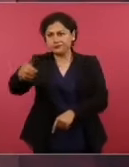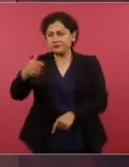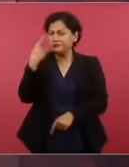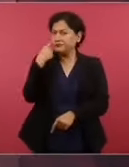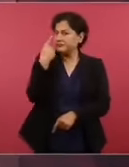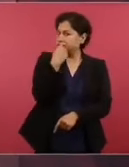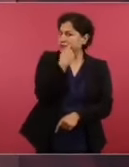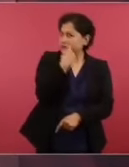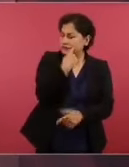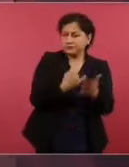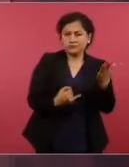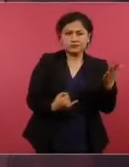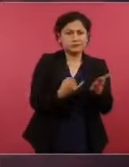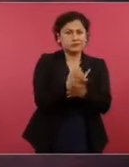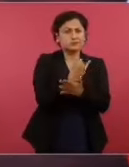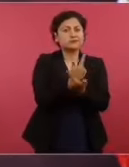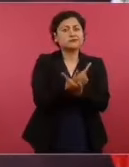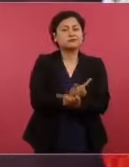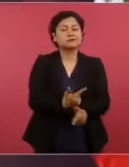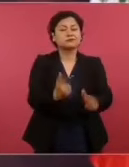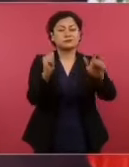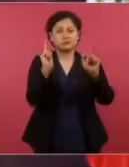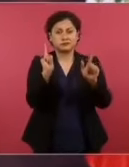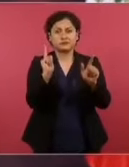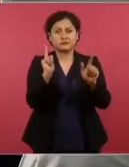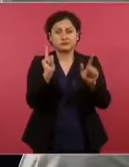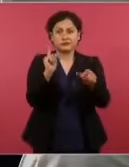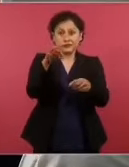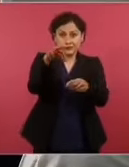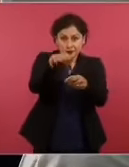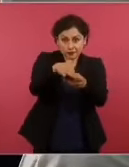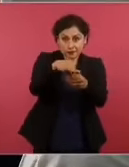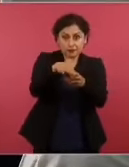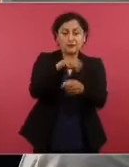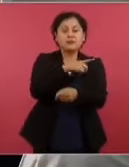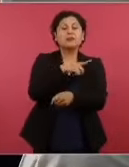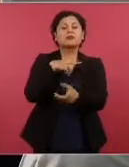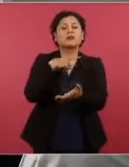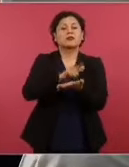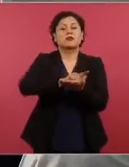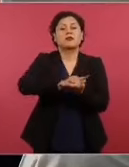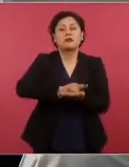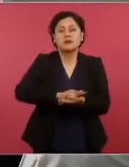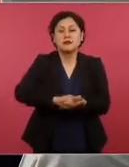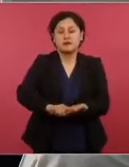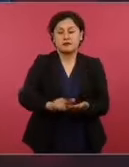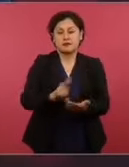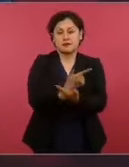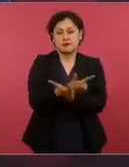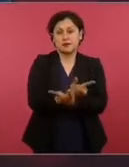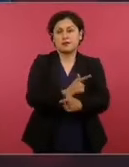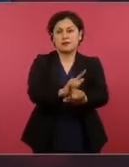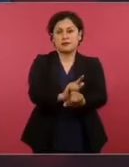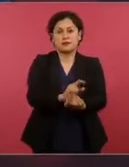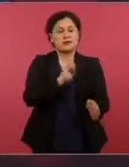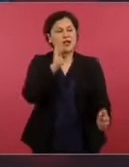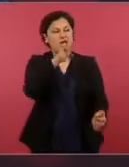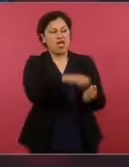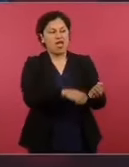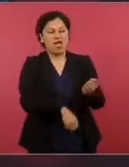Las elecciones limpias y libres, no al fraude,